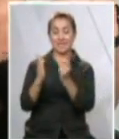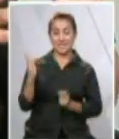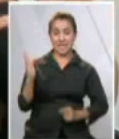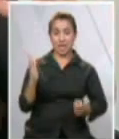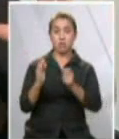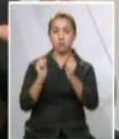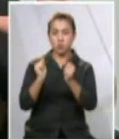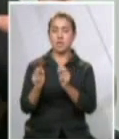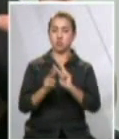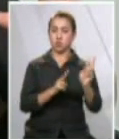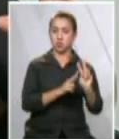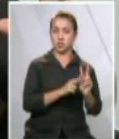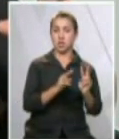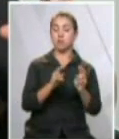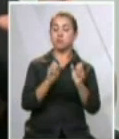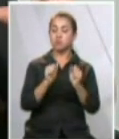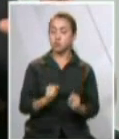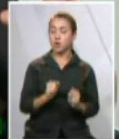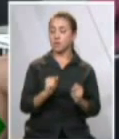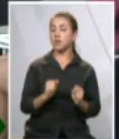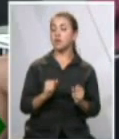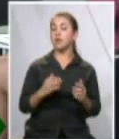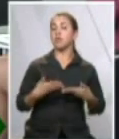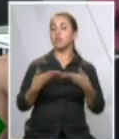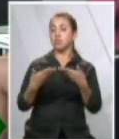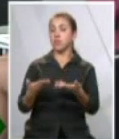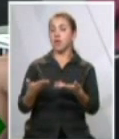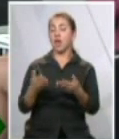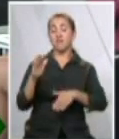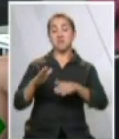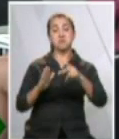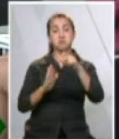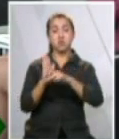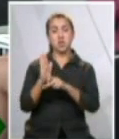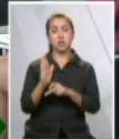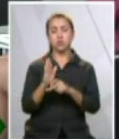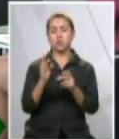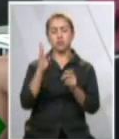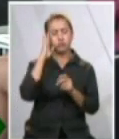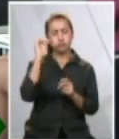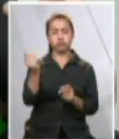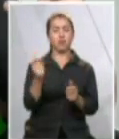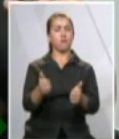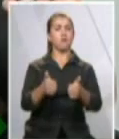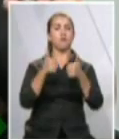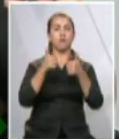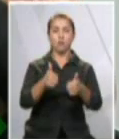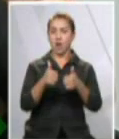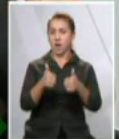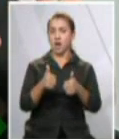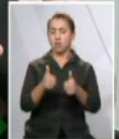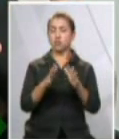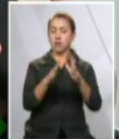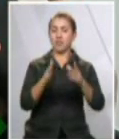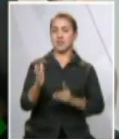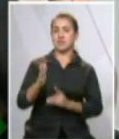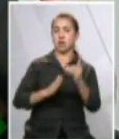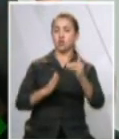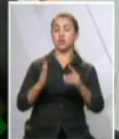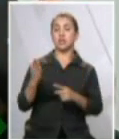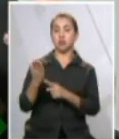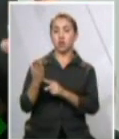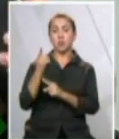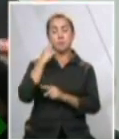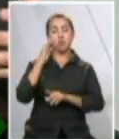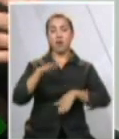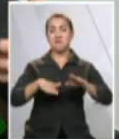en el fondo solucionar o puede poner, muchas veces ellos están con proyectos que son súper ingeniosos, que tienen gran desarrollo tecnológico, pero